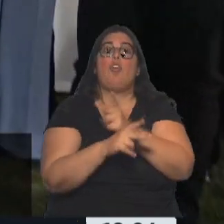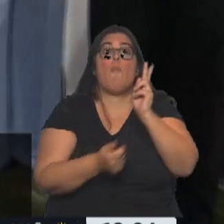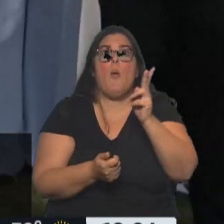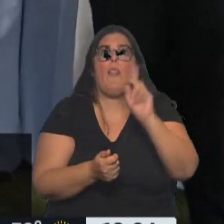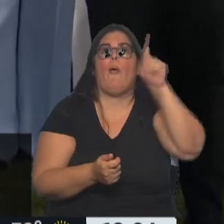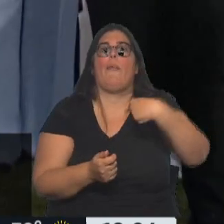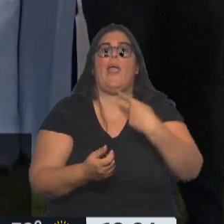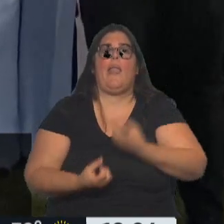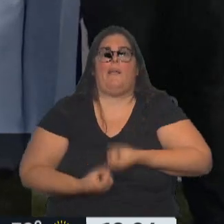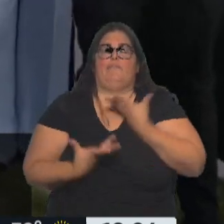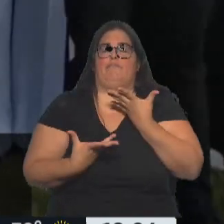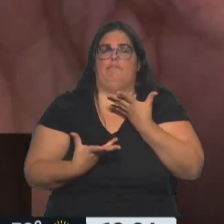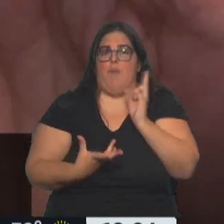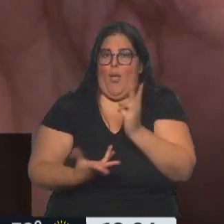expresión.